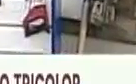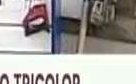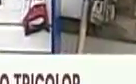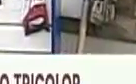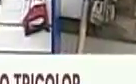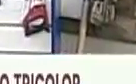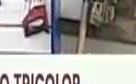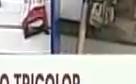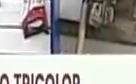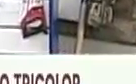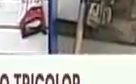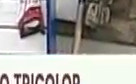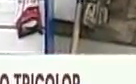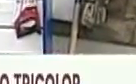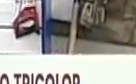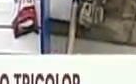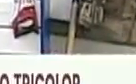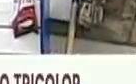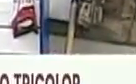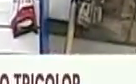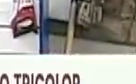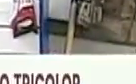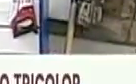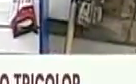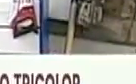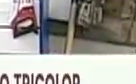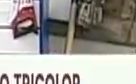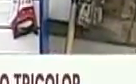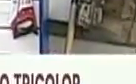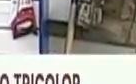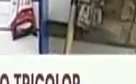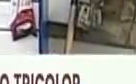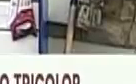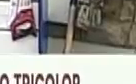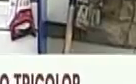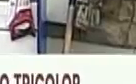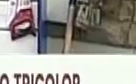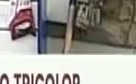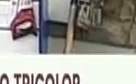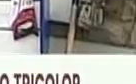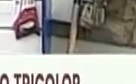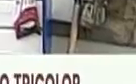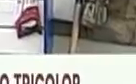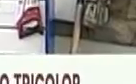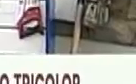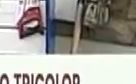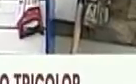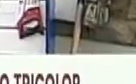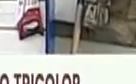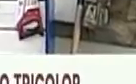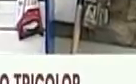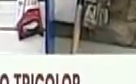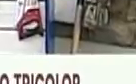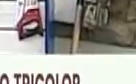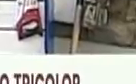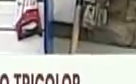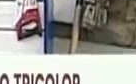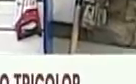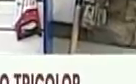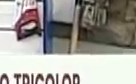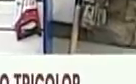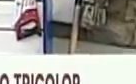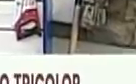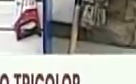1.550.753 viviendas, mejorando la calidad de vida de cerca de 2 millones de familias venezolanas desde el año